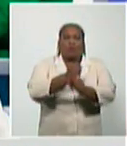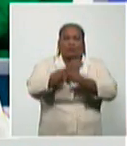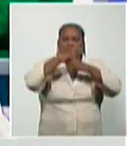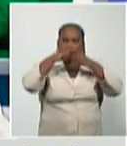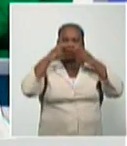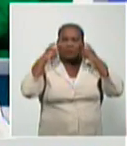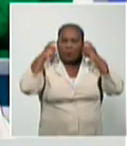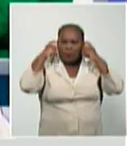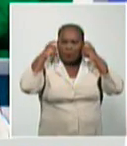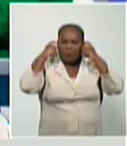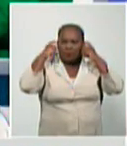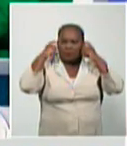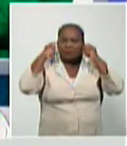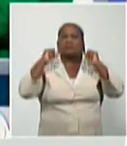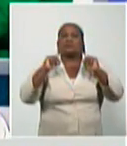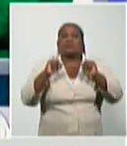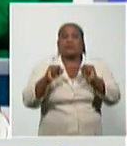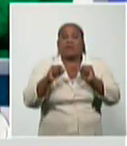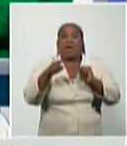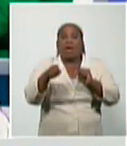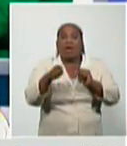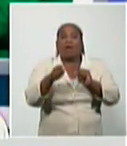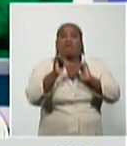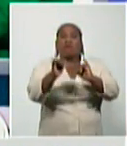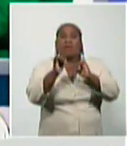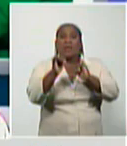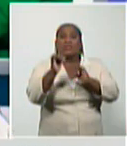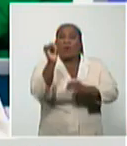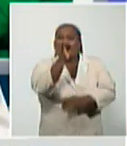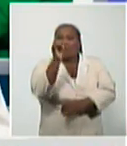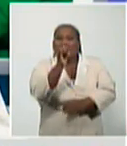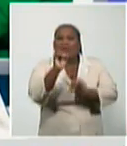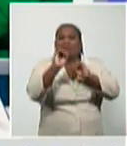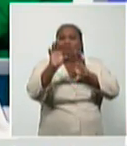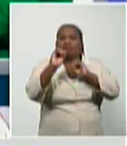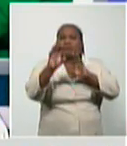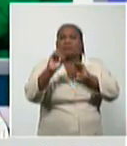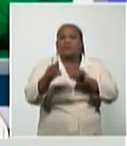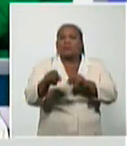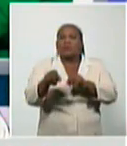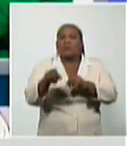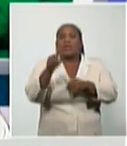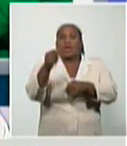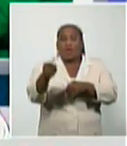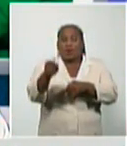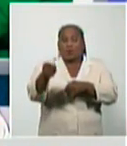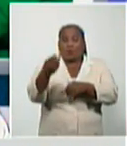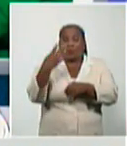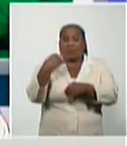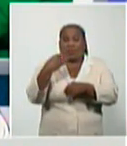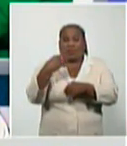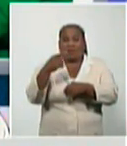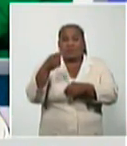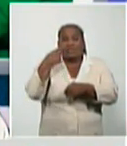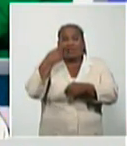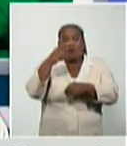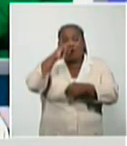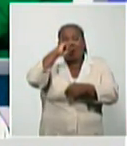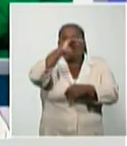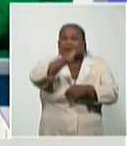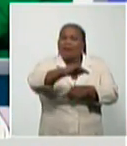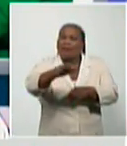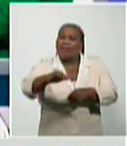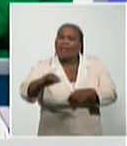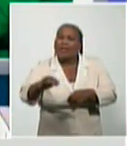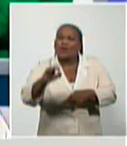ese pequeño reportaje que pusieron, que como tú me dijiste, refrescante, uno vio ahí los niños en su círculo